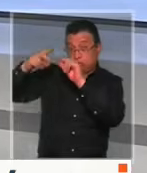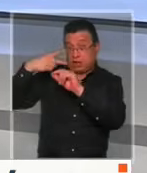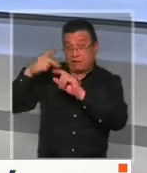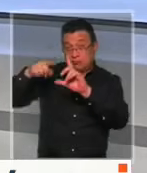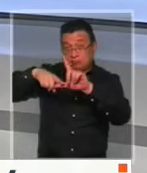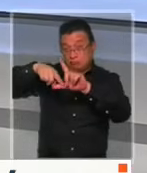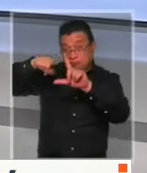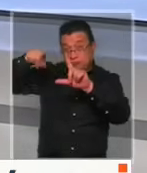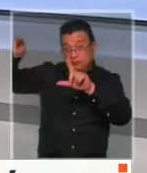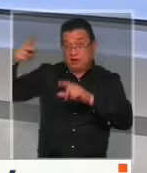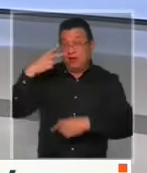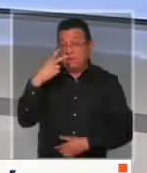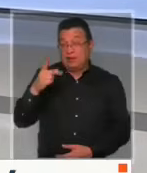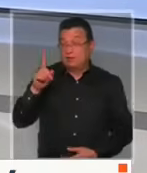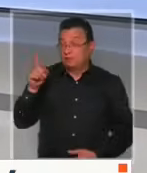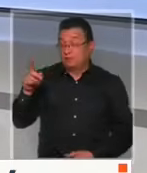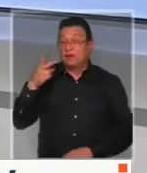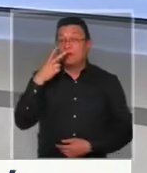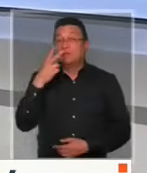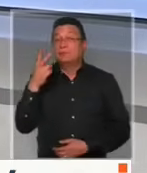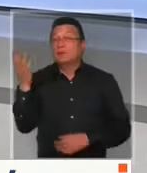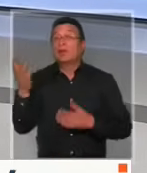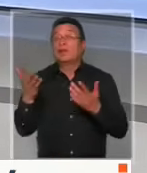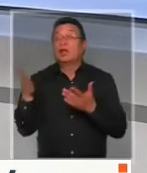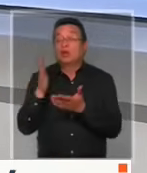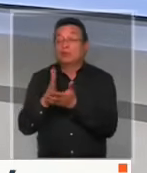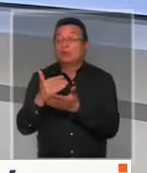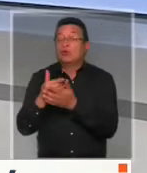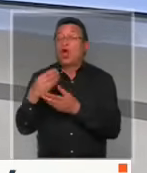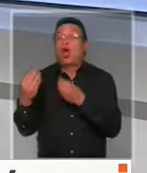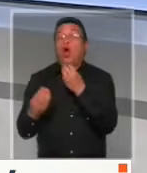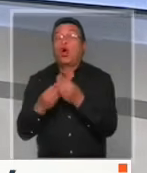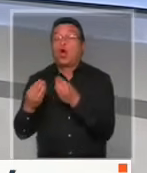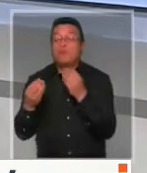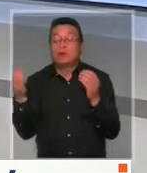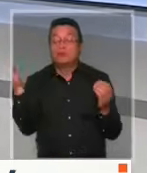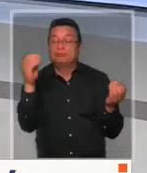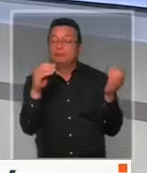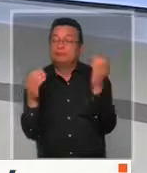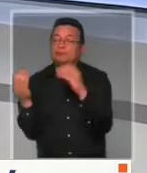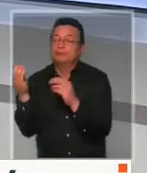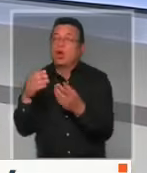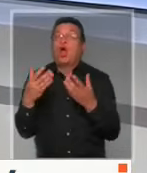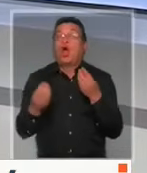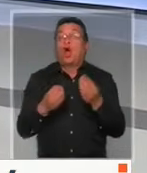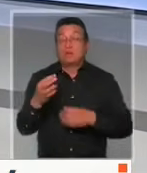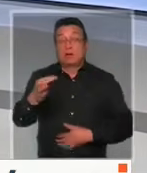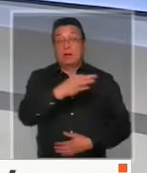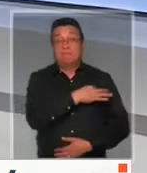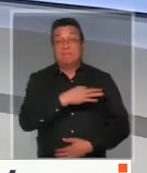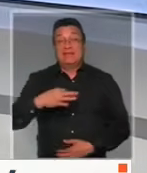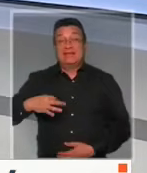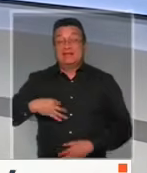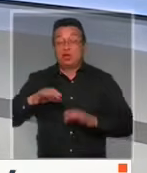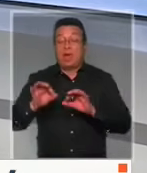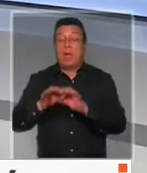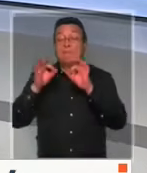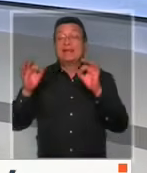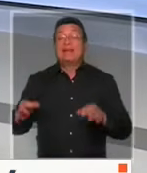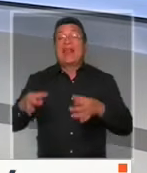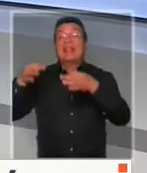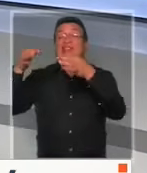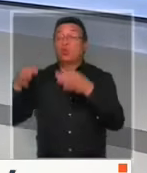generalmente, para que haya de un golpe de vista un poco cómo se organiza esto, cómo está diseñado, ¿no es verdad? Entonces, Ministerio exclusivamente de Seguridad